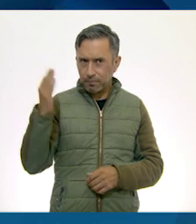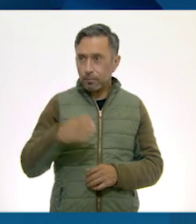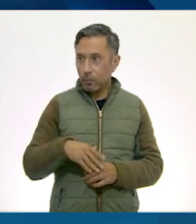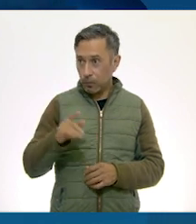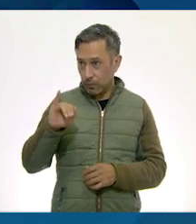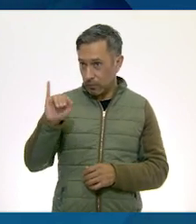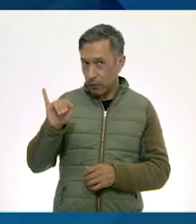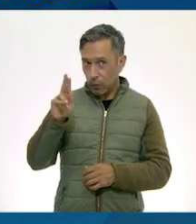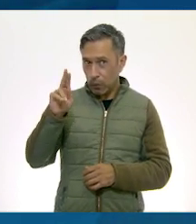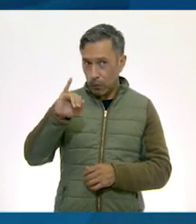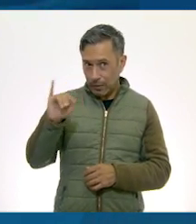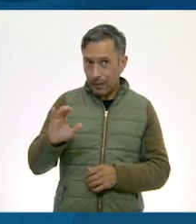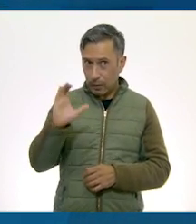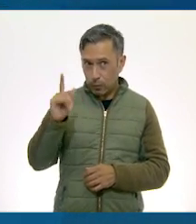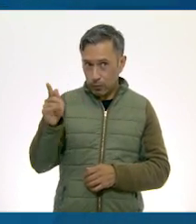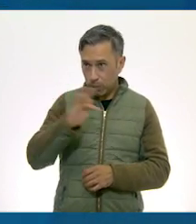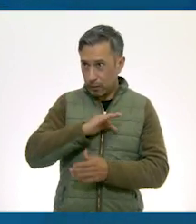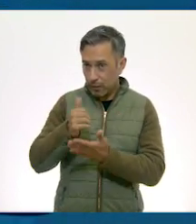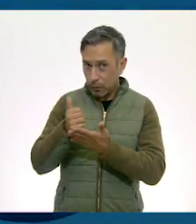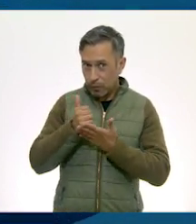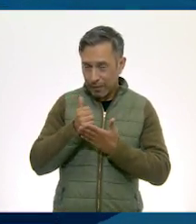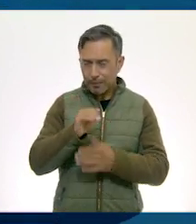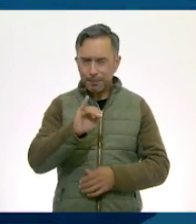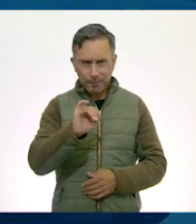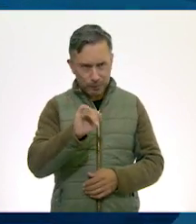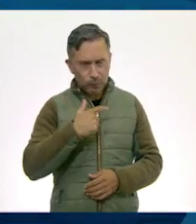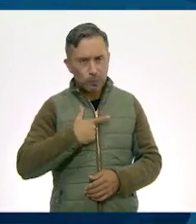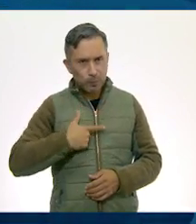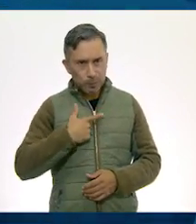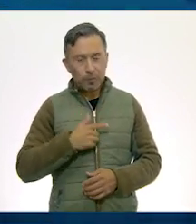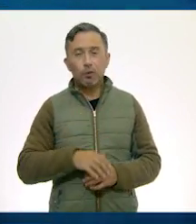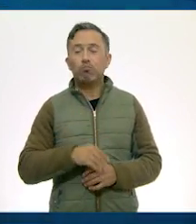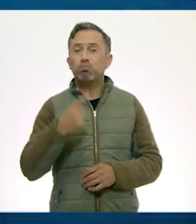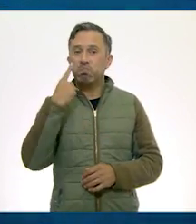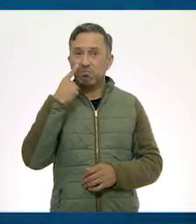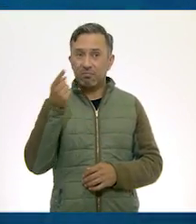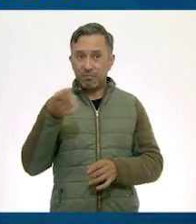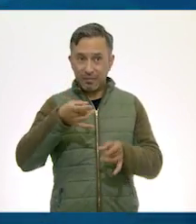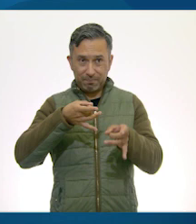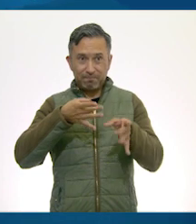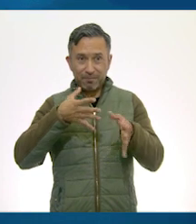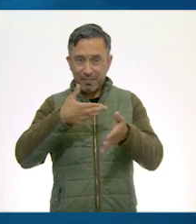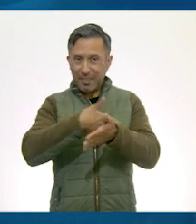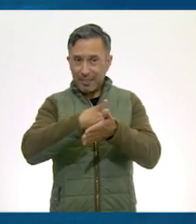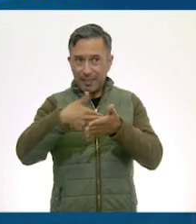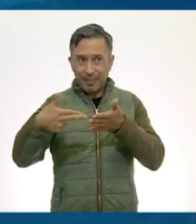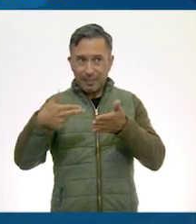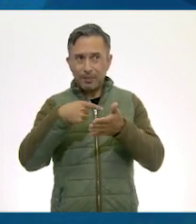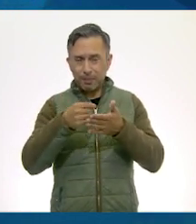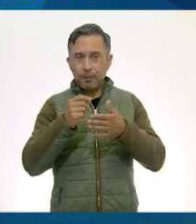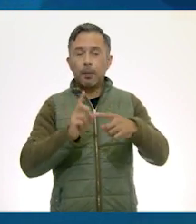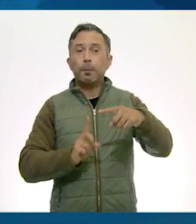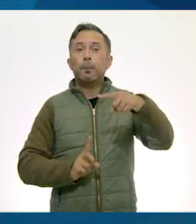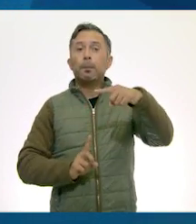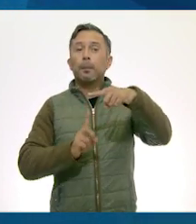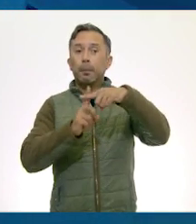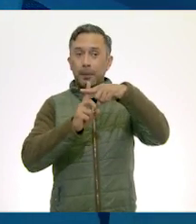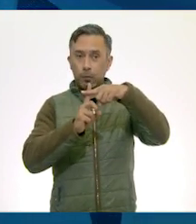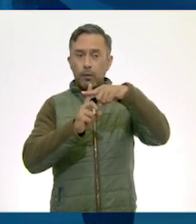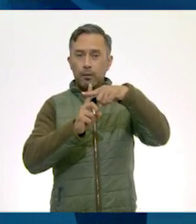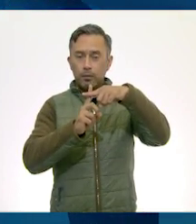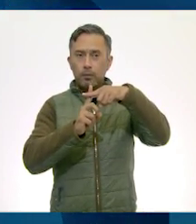claro que sí. Bueno, creo que estas rectas son las perpendiculares, perdón, son las que forman